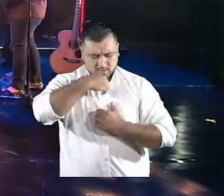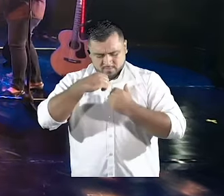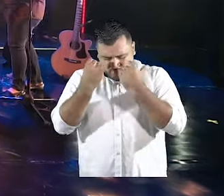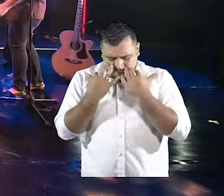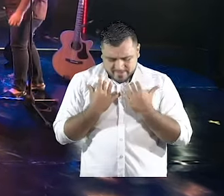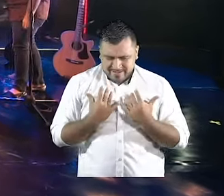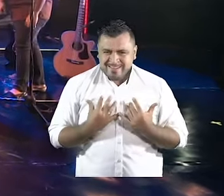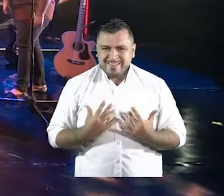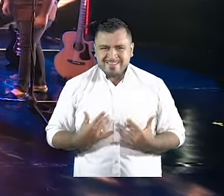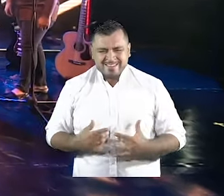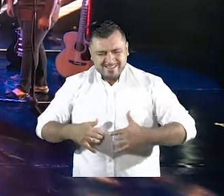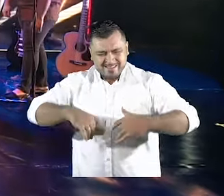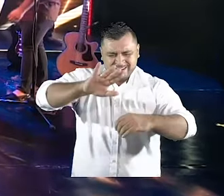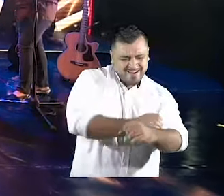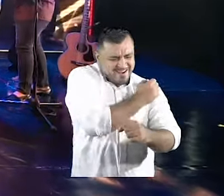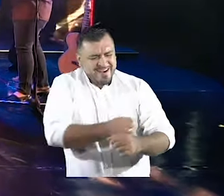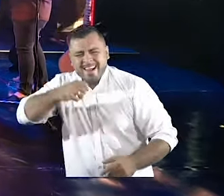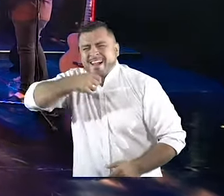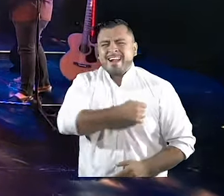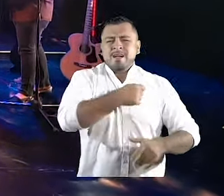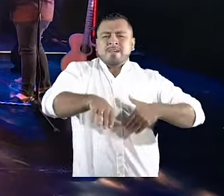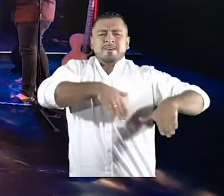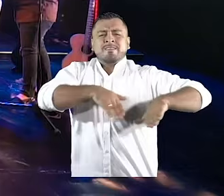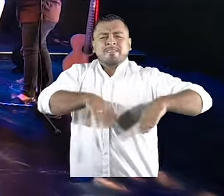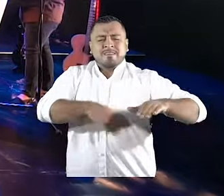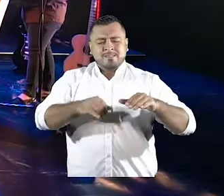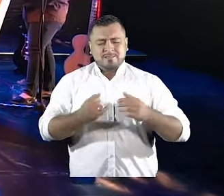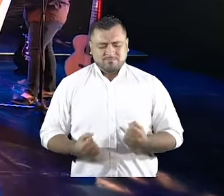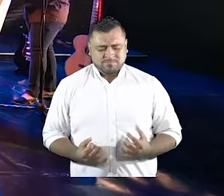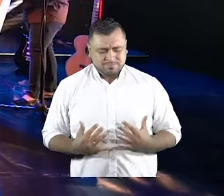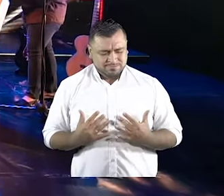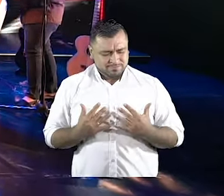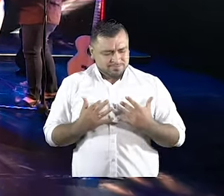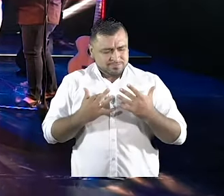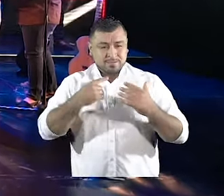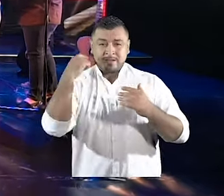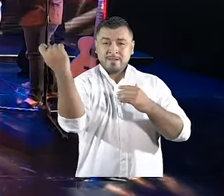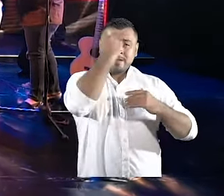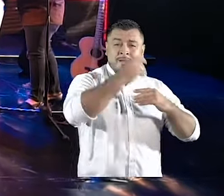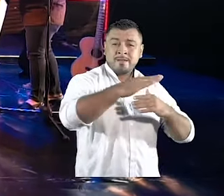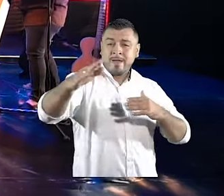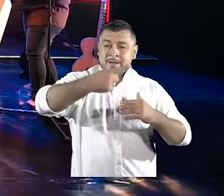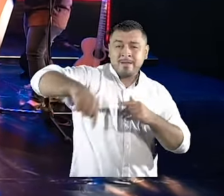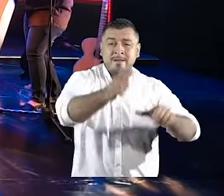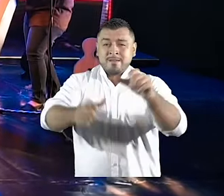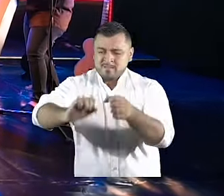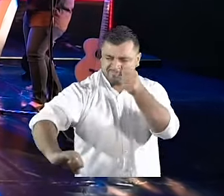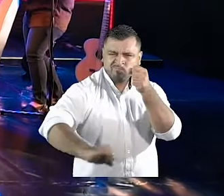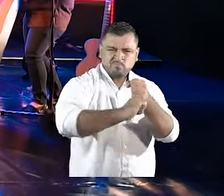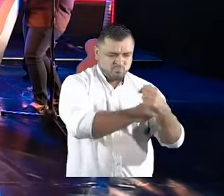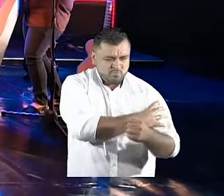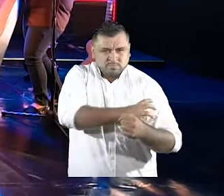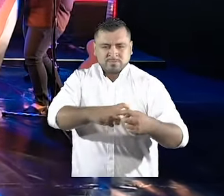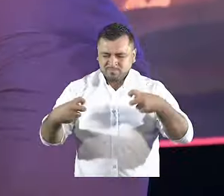mis venas sonándome a flor de piel. Y el llano me respaldó con